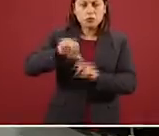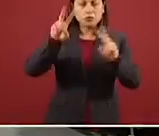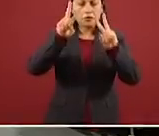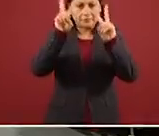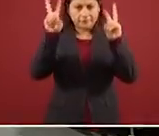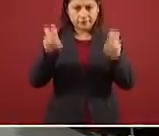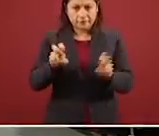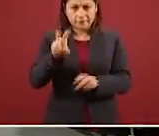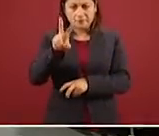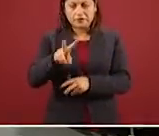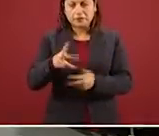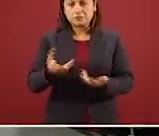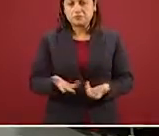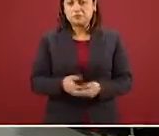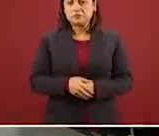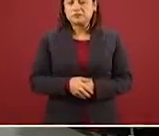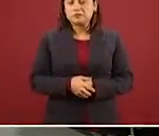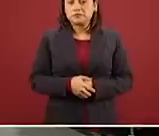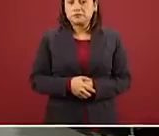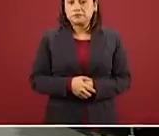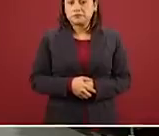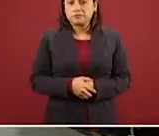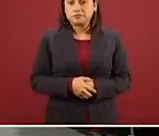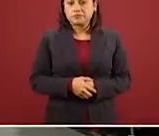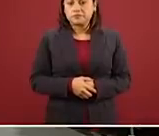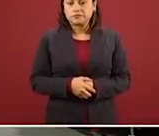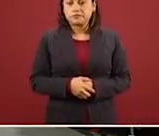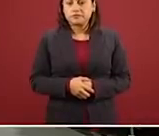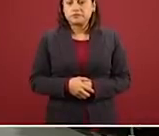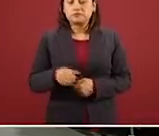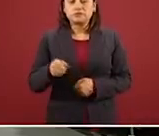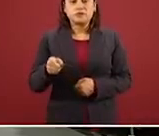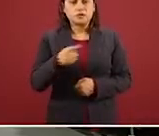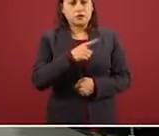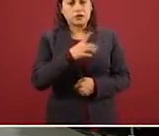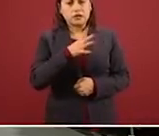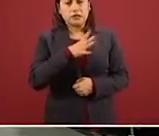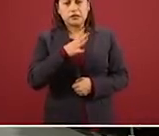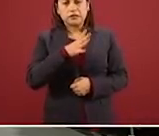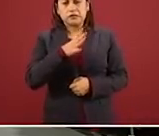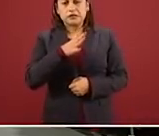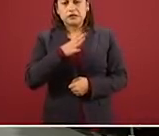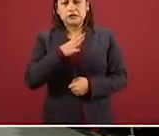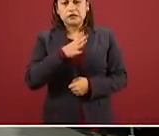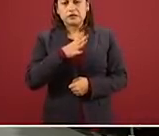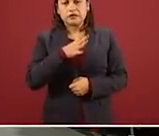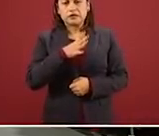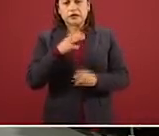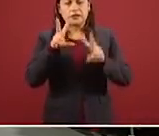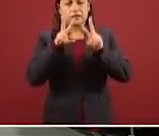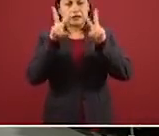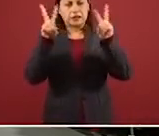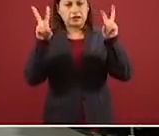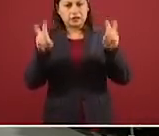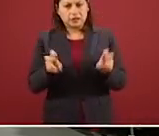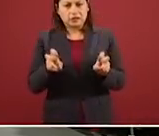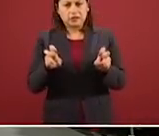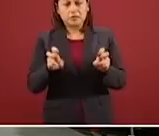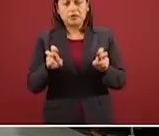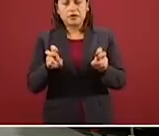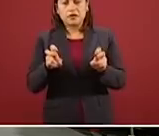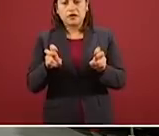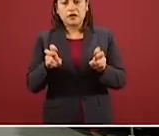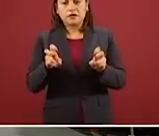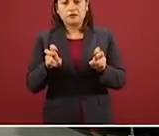quedamos en ver, no sé si tienen la información sobre las concesiones.